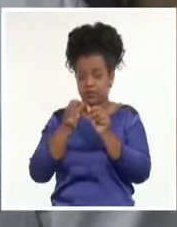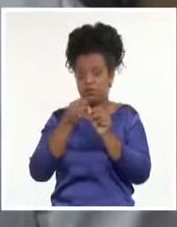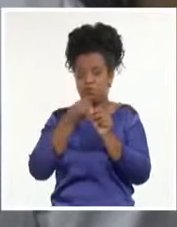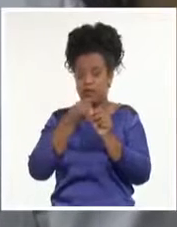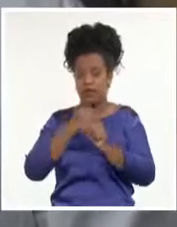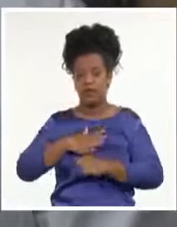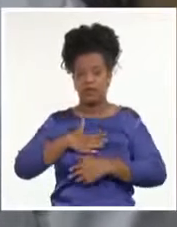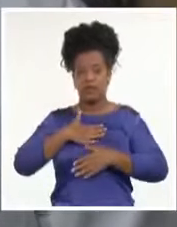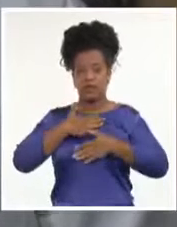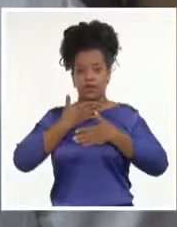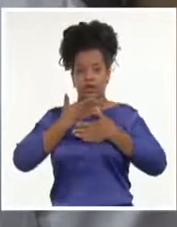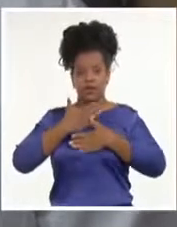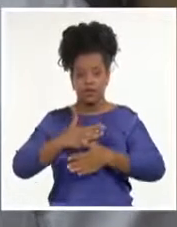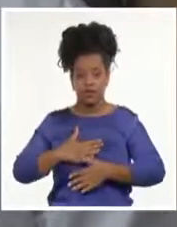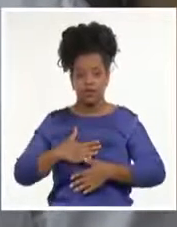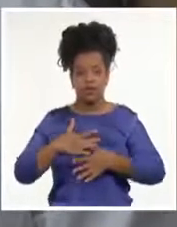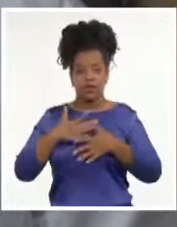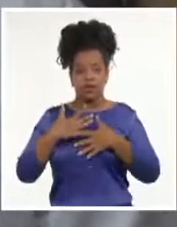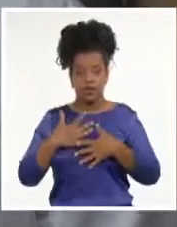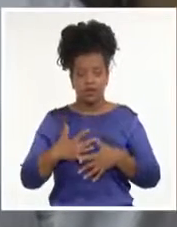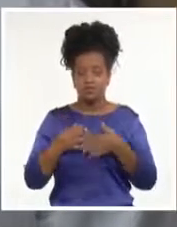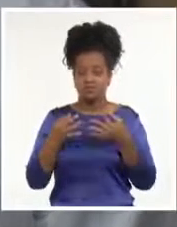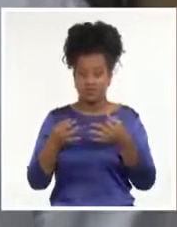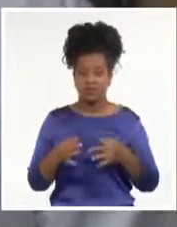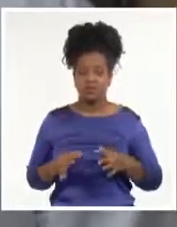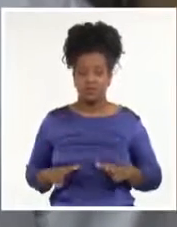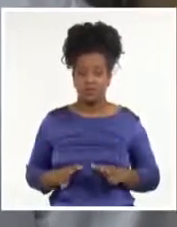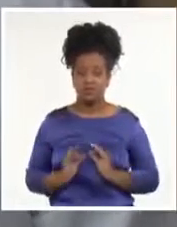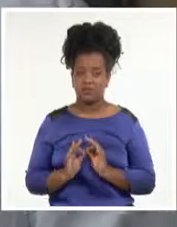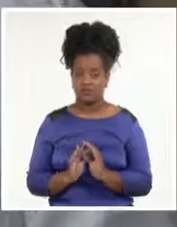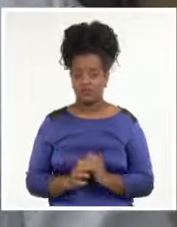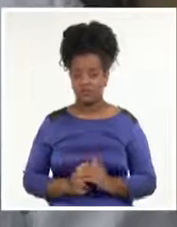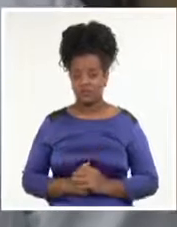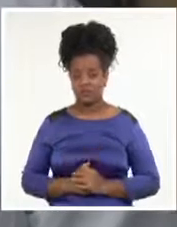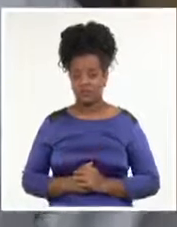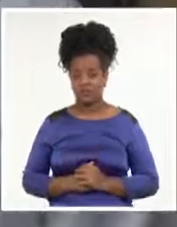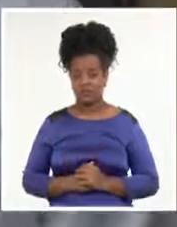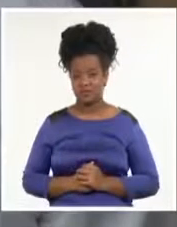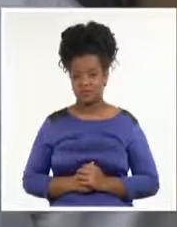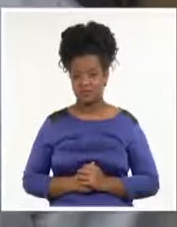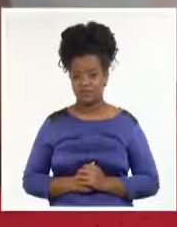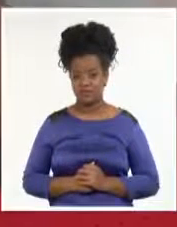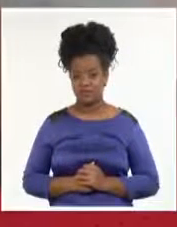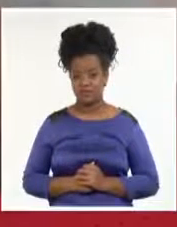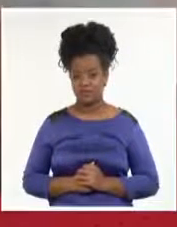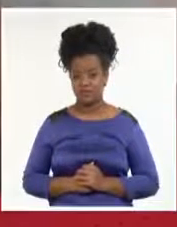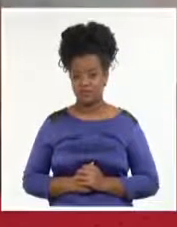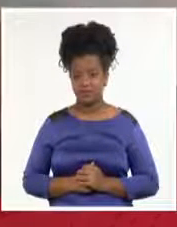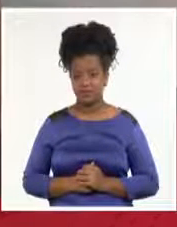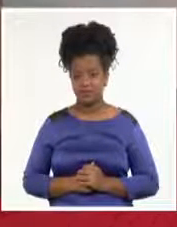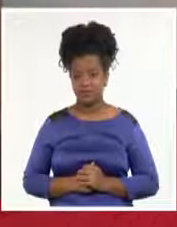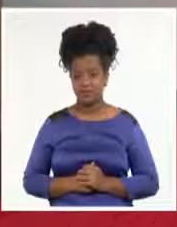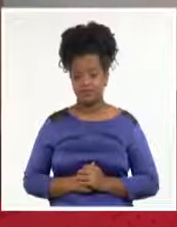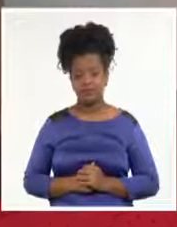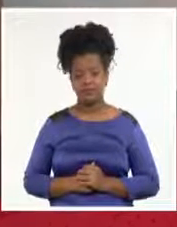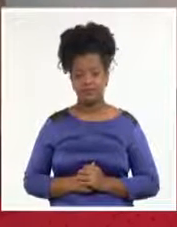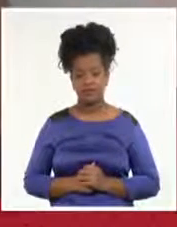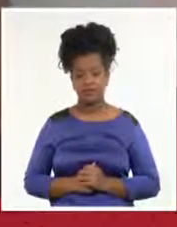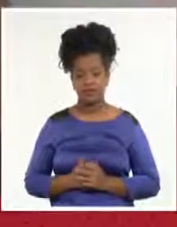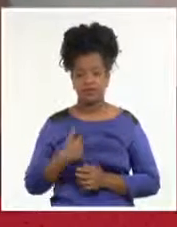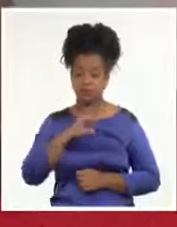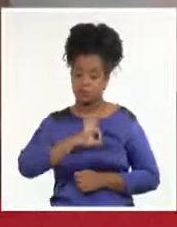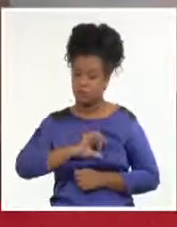el paciente logre respirar adecuadamente y realizar sus funciones en la vida normalmente. Yo me siento bien. Cuando